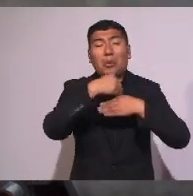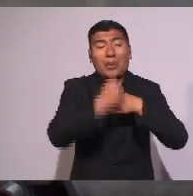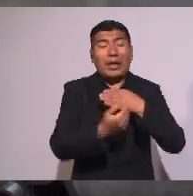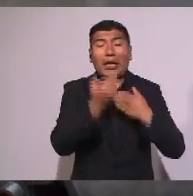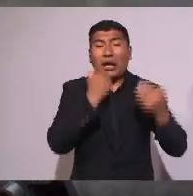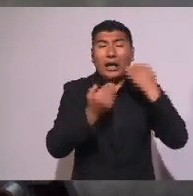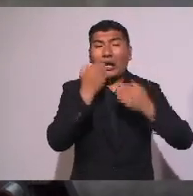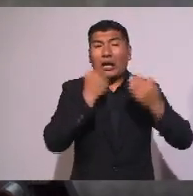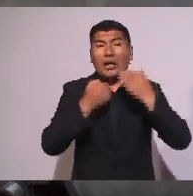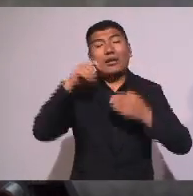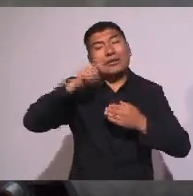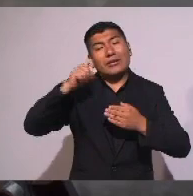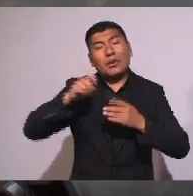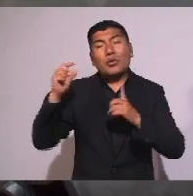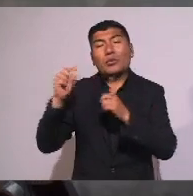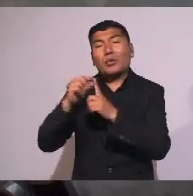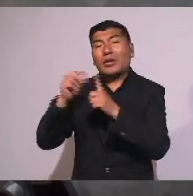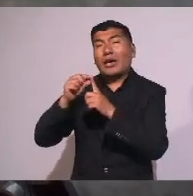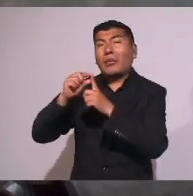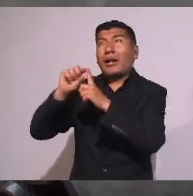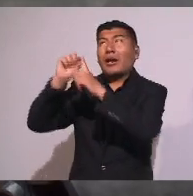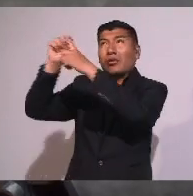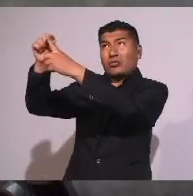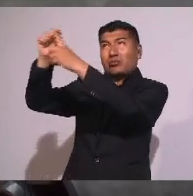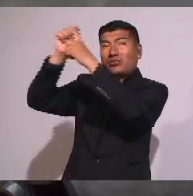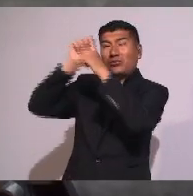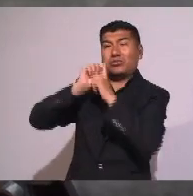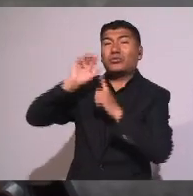vivimos de toda palabra que viene de Dios.